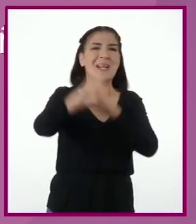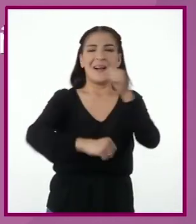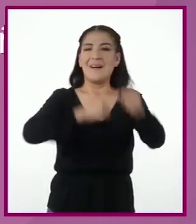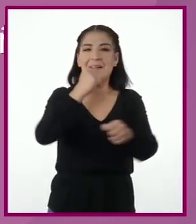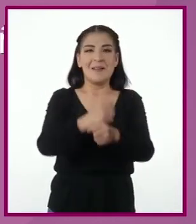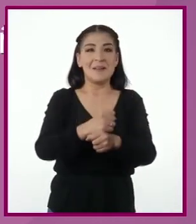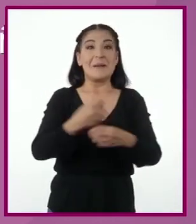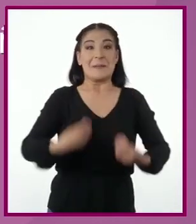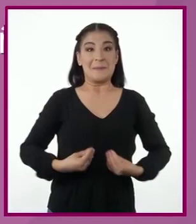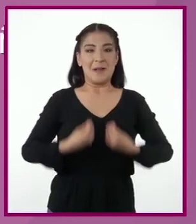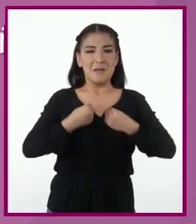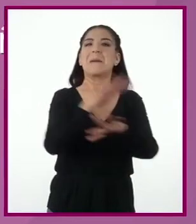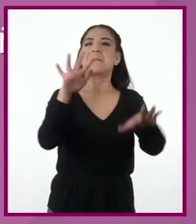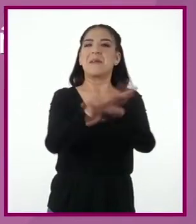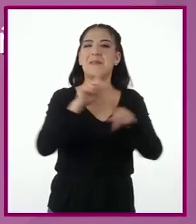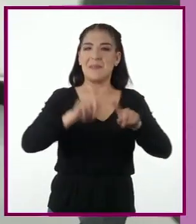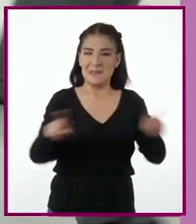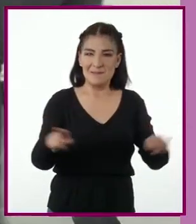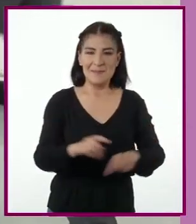se ha ido diversificando.